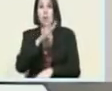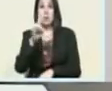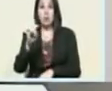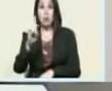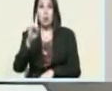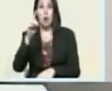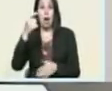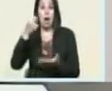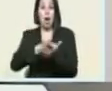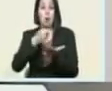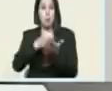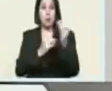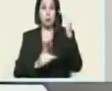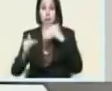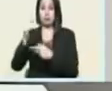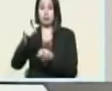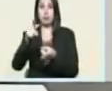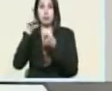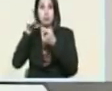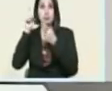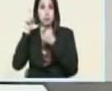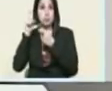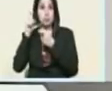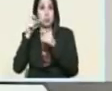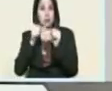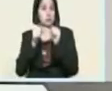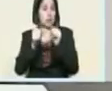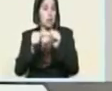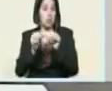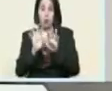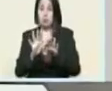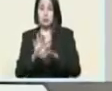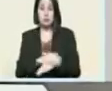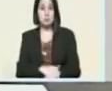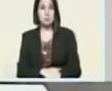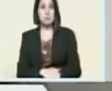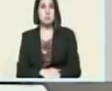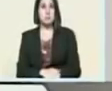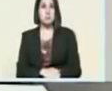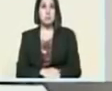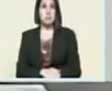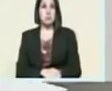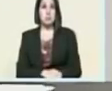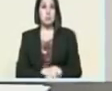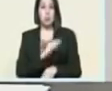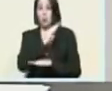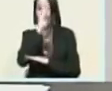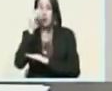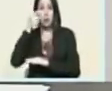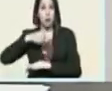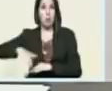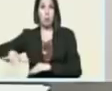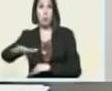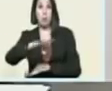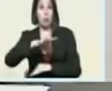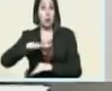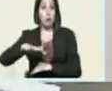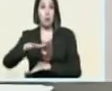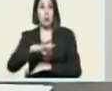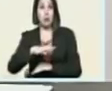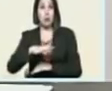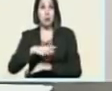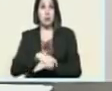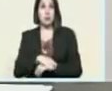41 aumentos. Y seguiremos en esto. Seguiremos en esto, protegiendo a nuestro pueblo. Pensionados